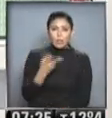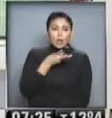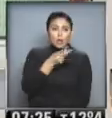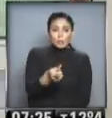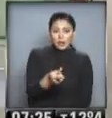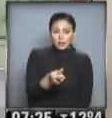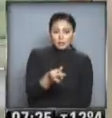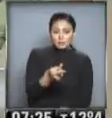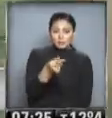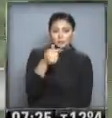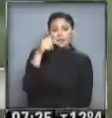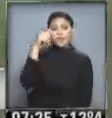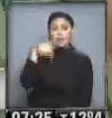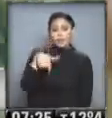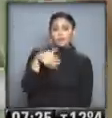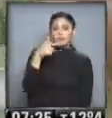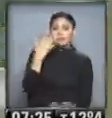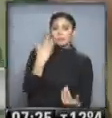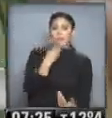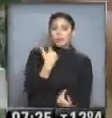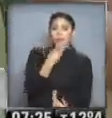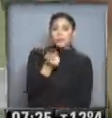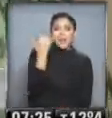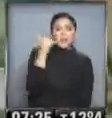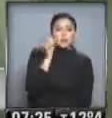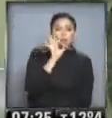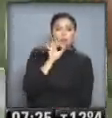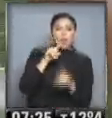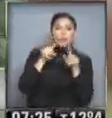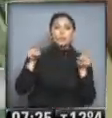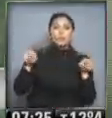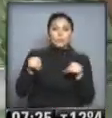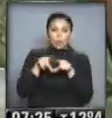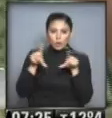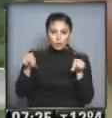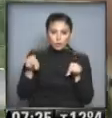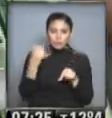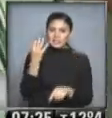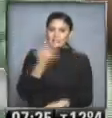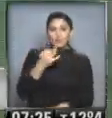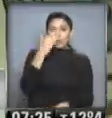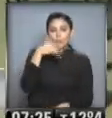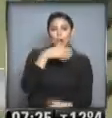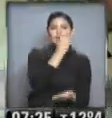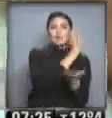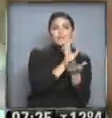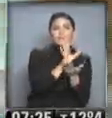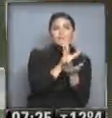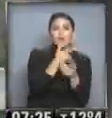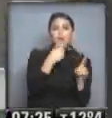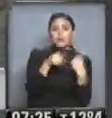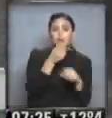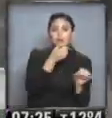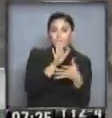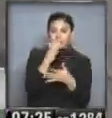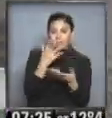mercado secundario, hoy, tal cual como se compran hoy acciones o bonos, seguramente los bancos van a facilitar este tipo de operaciones, y con